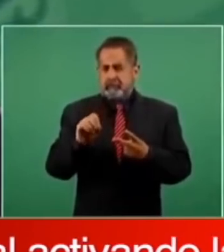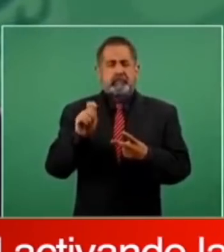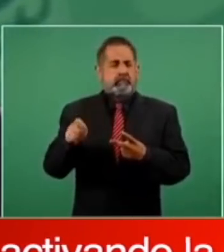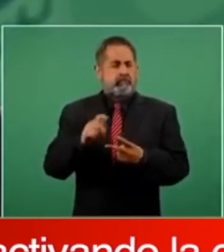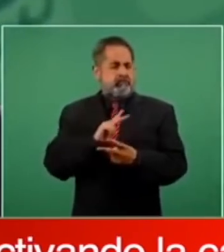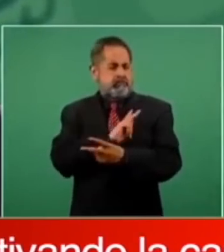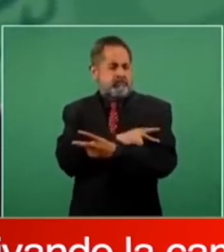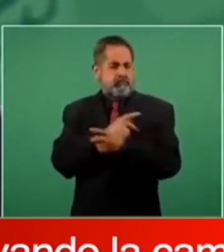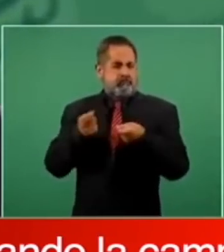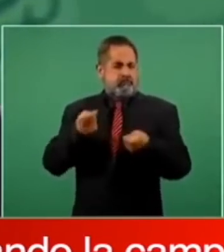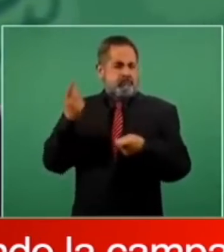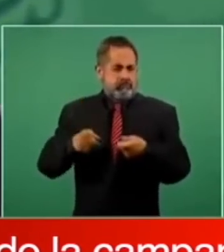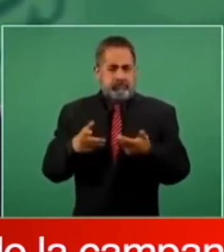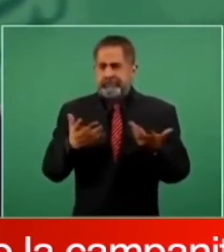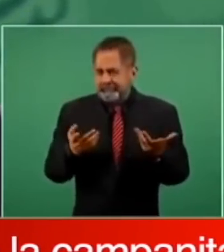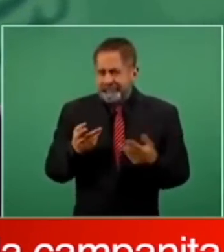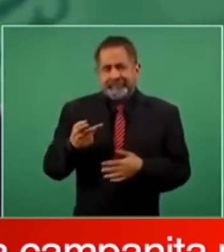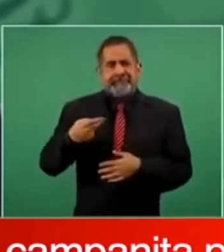soberano.